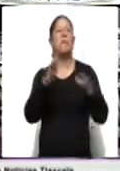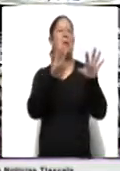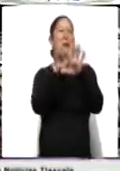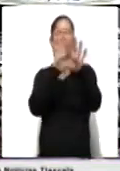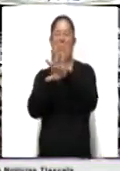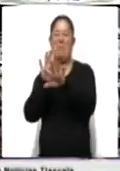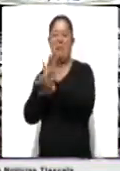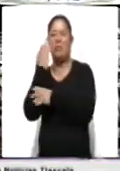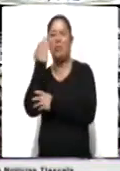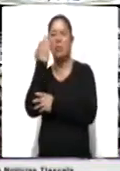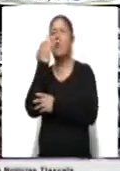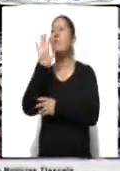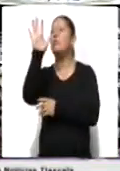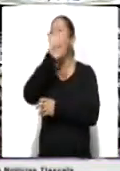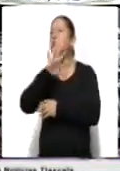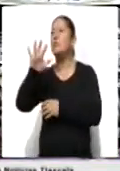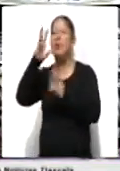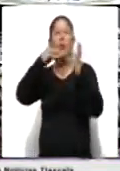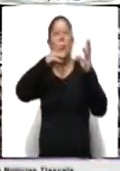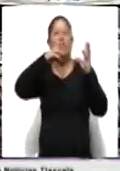clima global